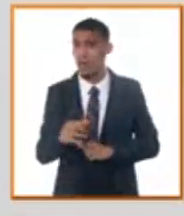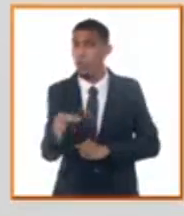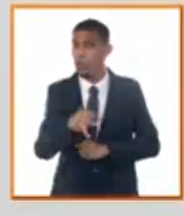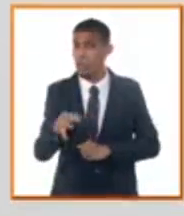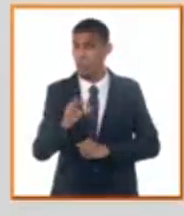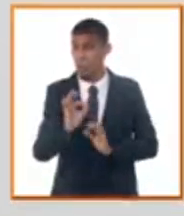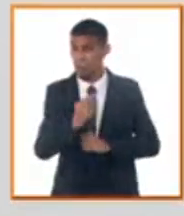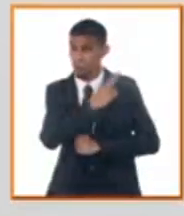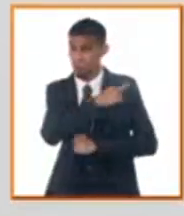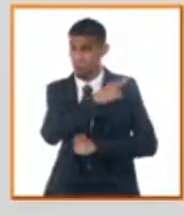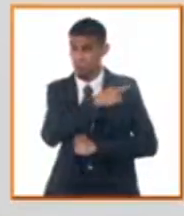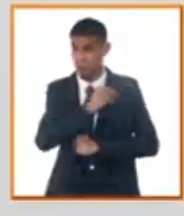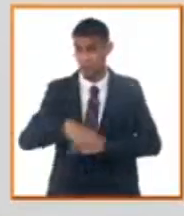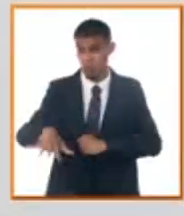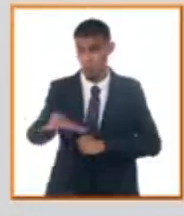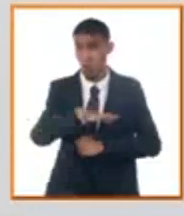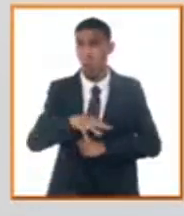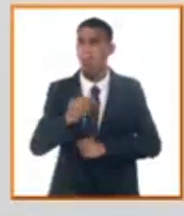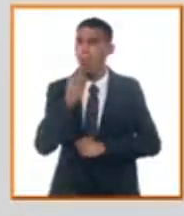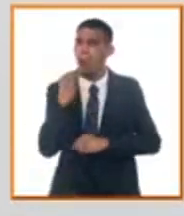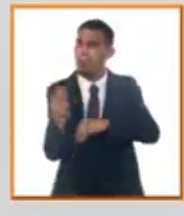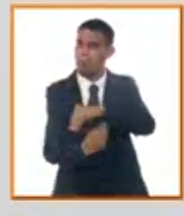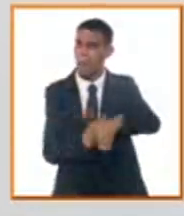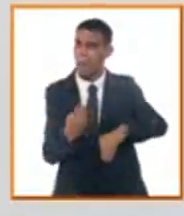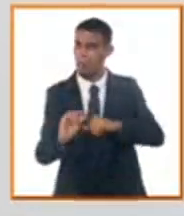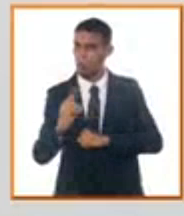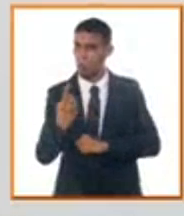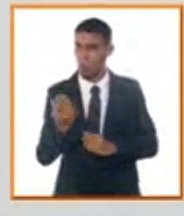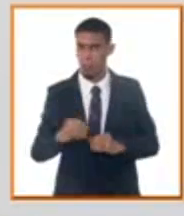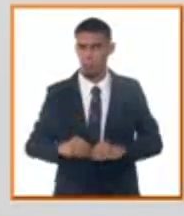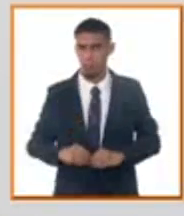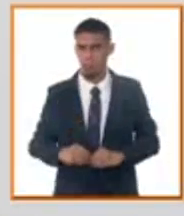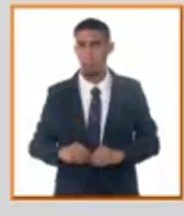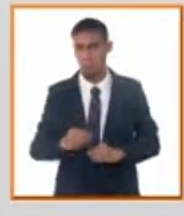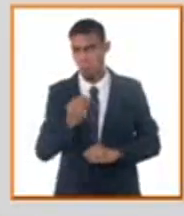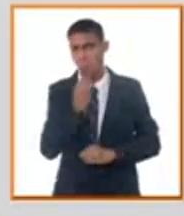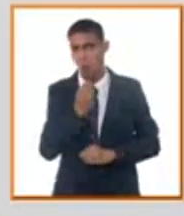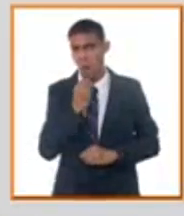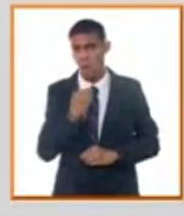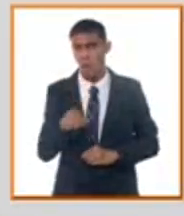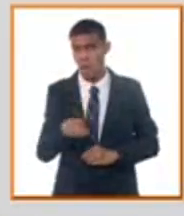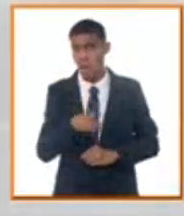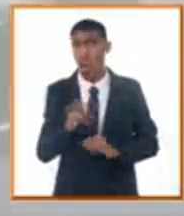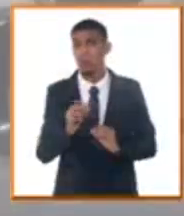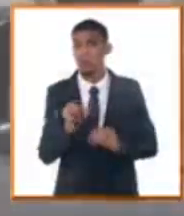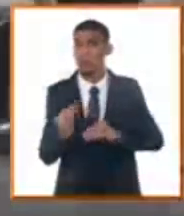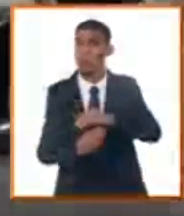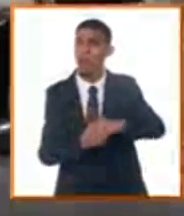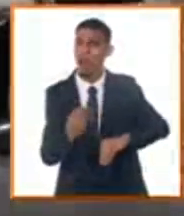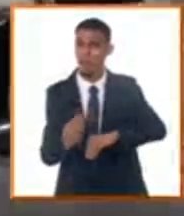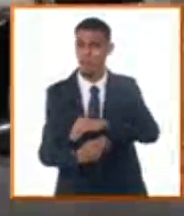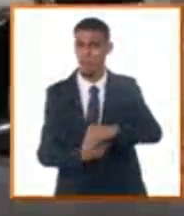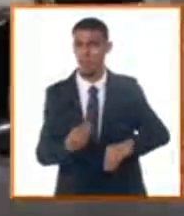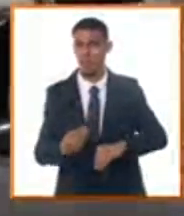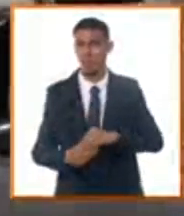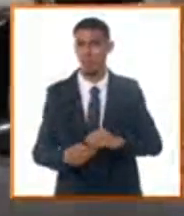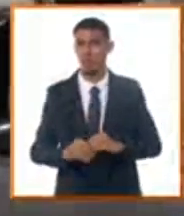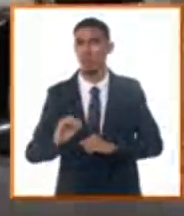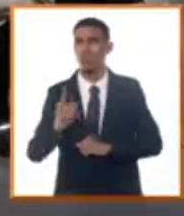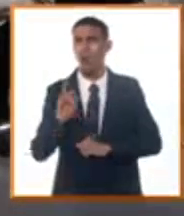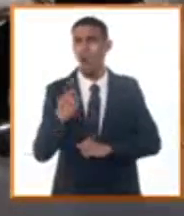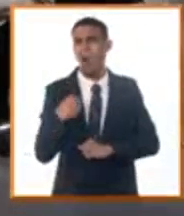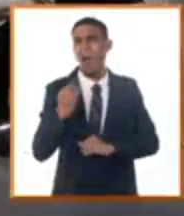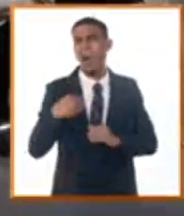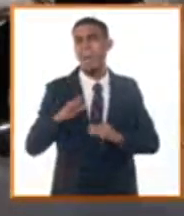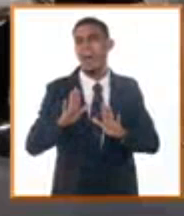autoridades del territorio pueden hacer mucho más en exigir que esto o que el pago electrónico, que el comercio electrónico esté presente